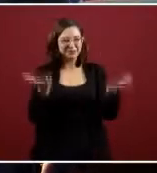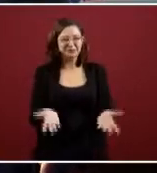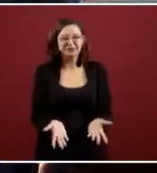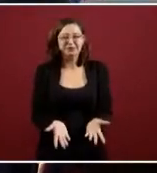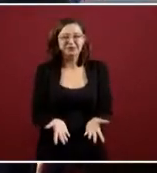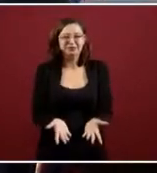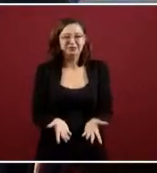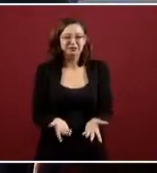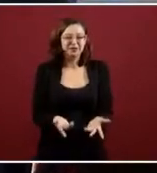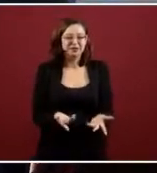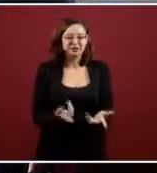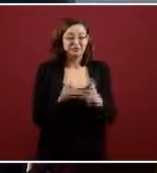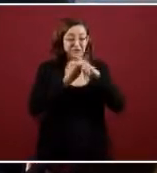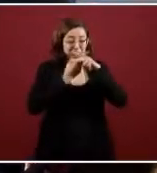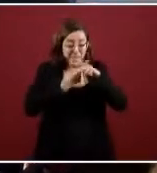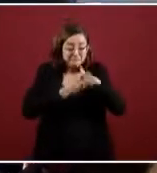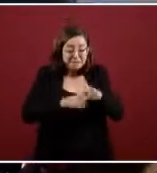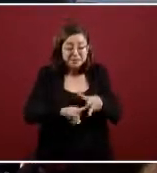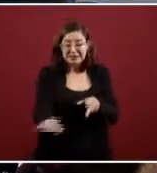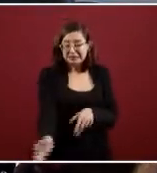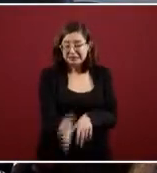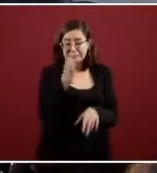de casi el inicio de una guerra